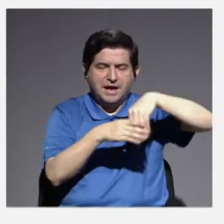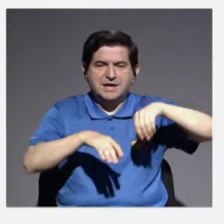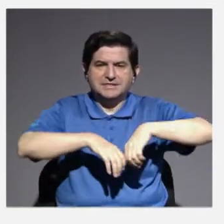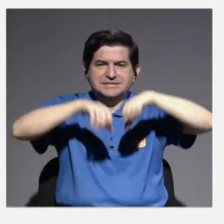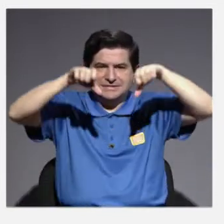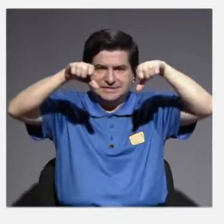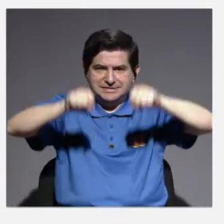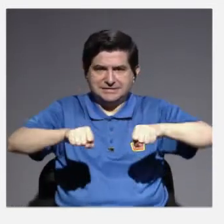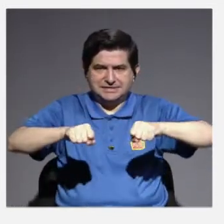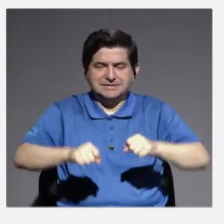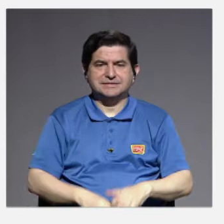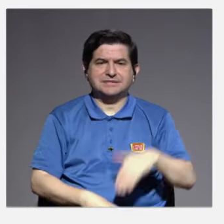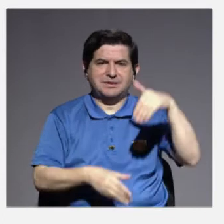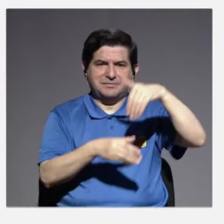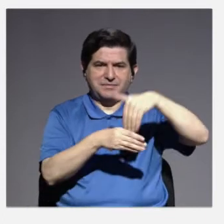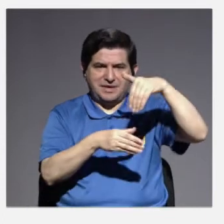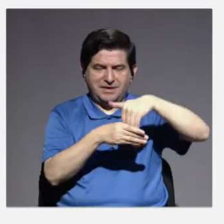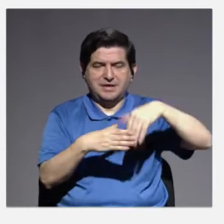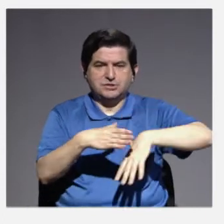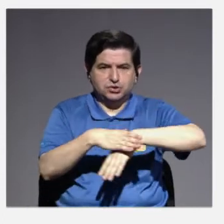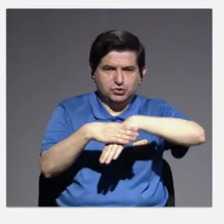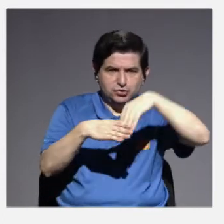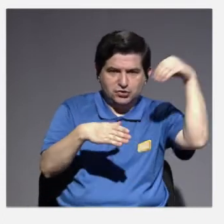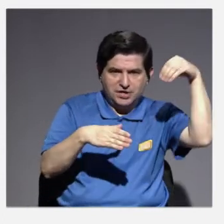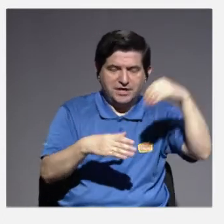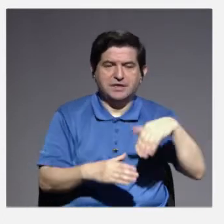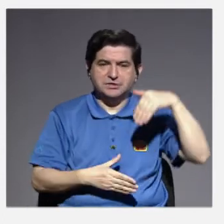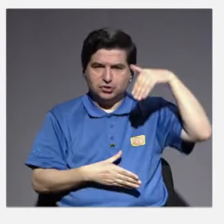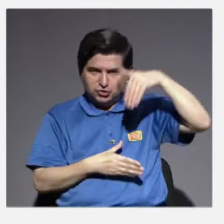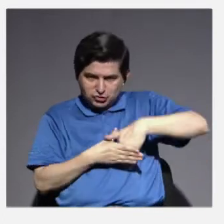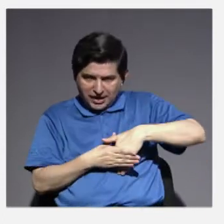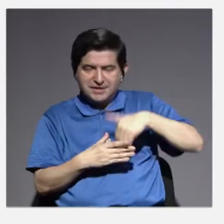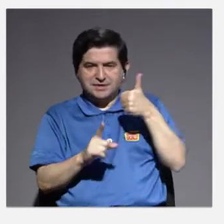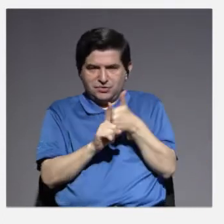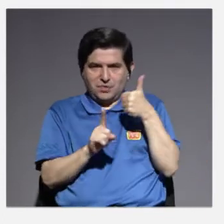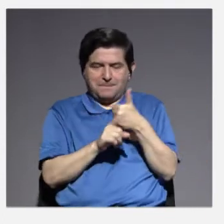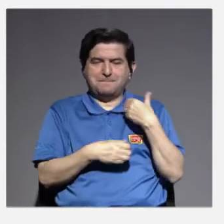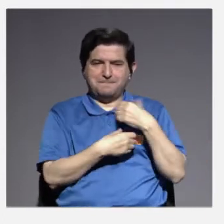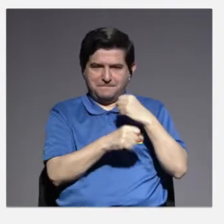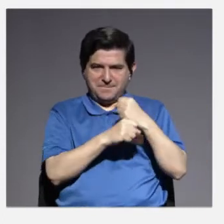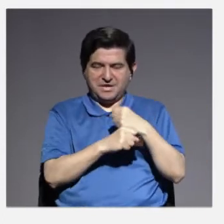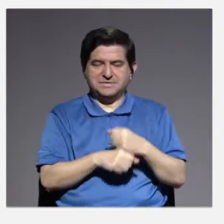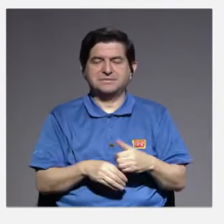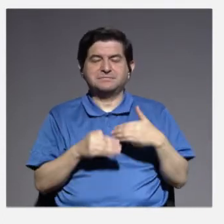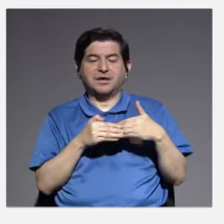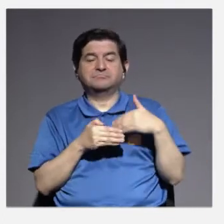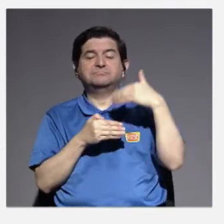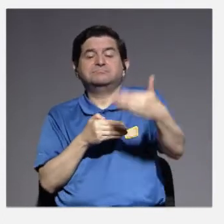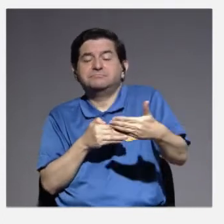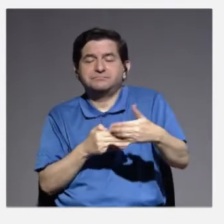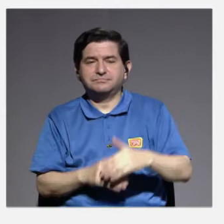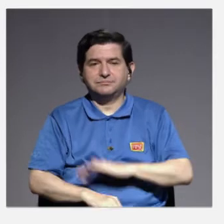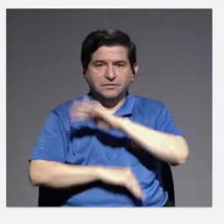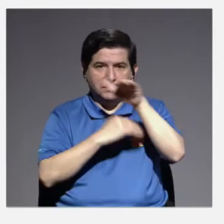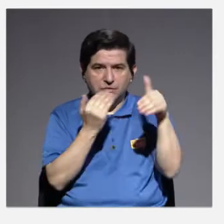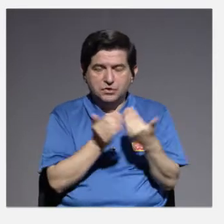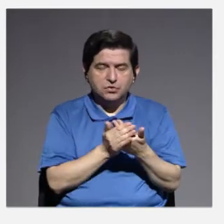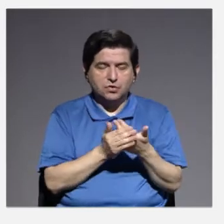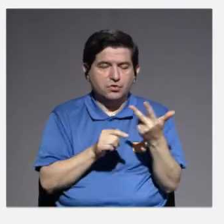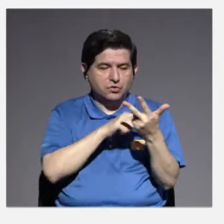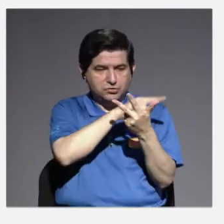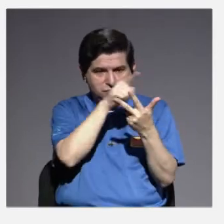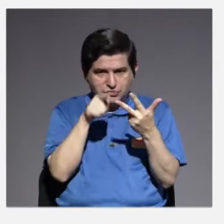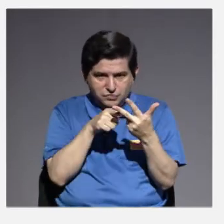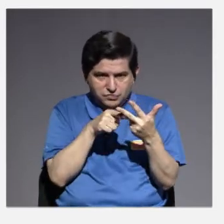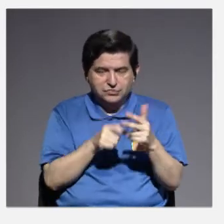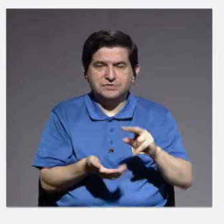sistemas de ingresos y egresos a nivel interno de la municipalidad. A partir de esto podemos decir que cualquiera de estos 3 procesos viene